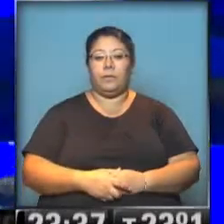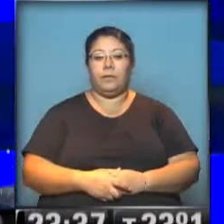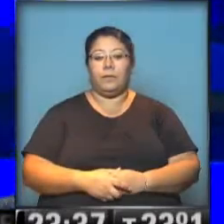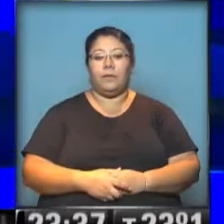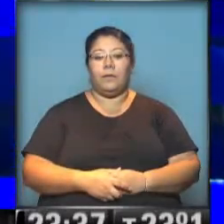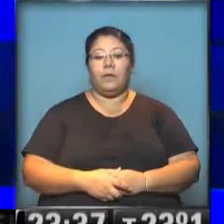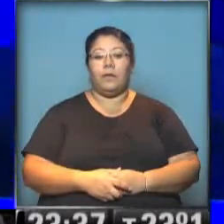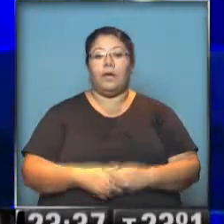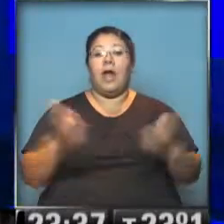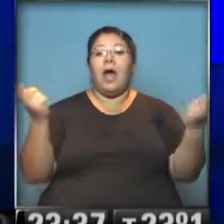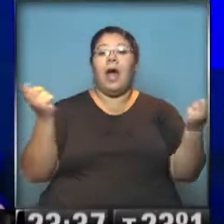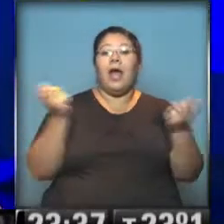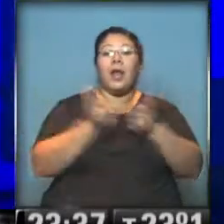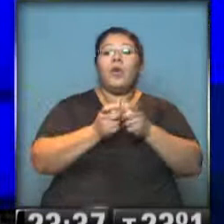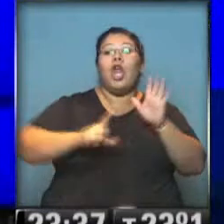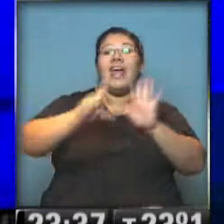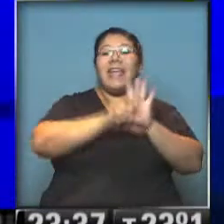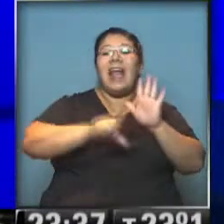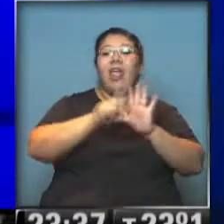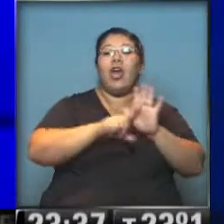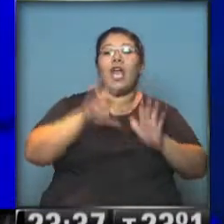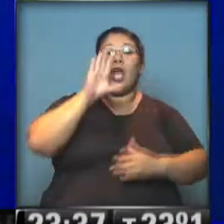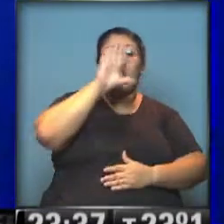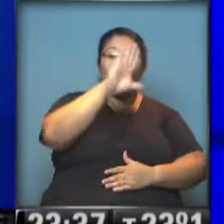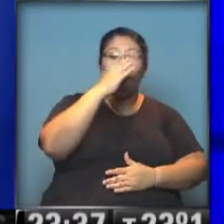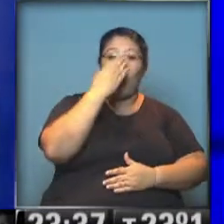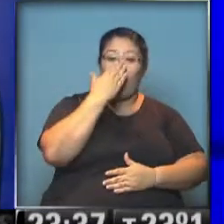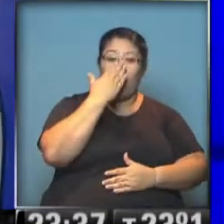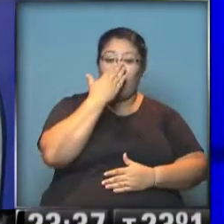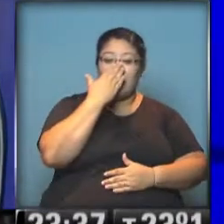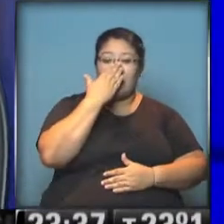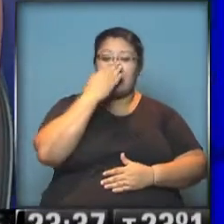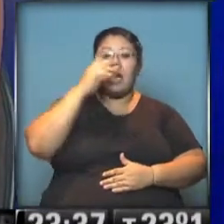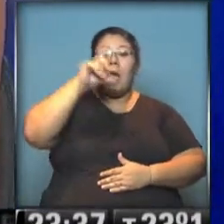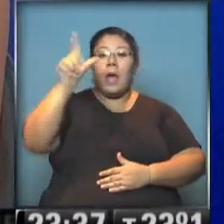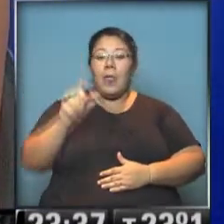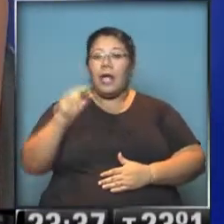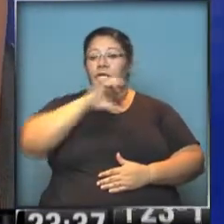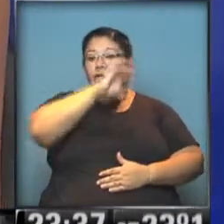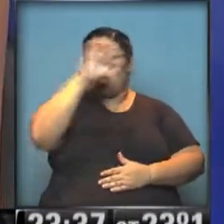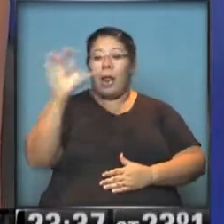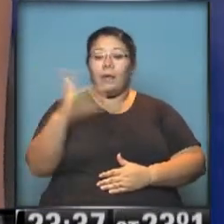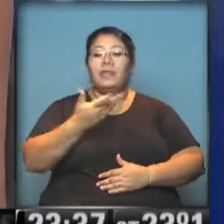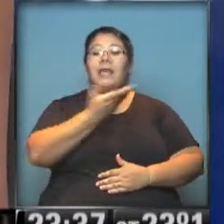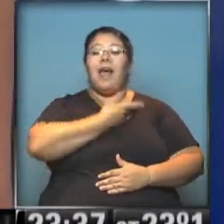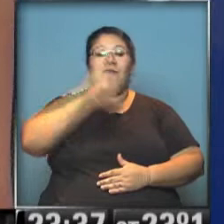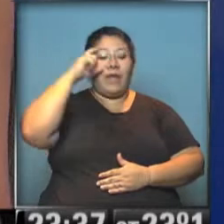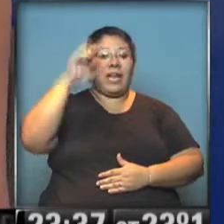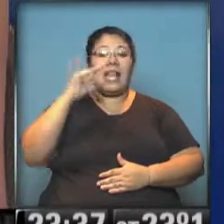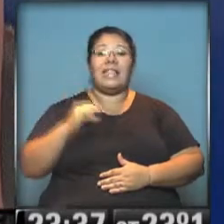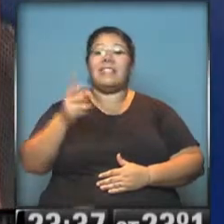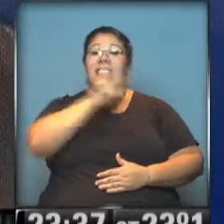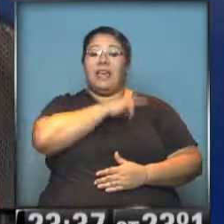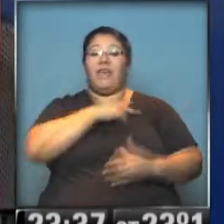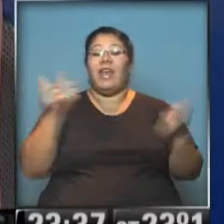Y tras una reunión con legisladores cordobeses, nacionales y también provinciales de todos los partidos, el jefe de gabinete, Aníbal Fernández, anunció que